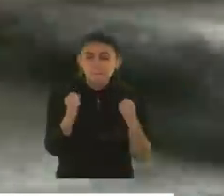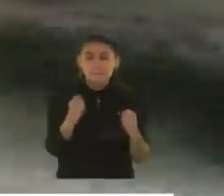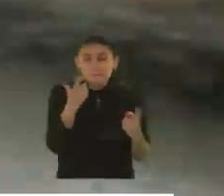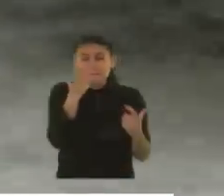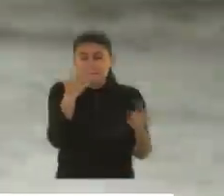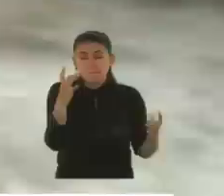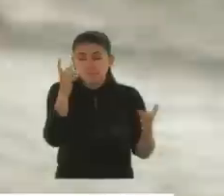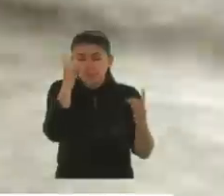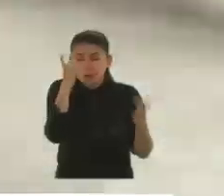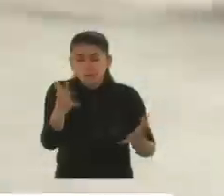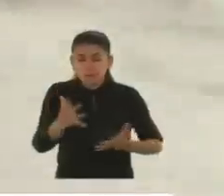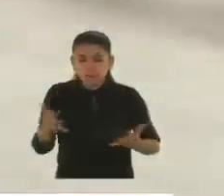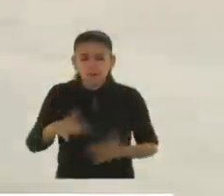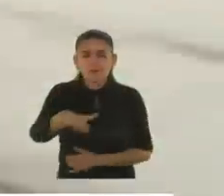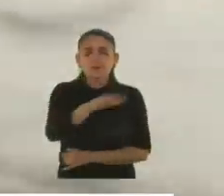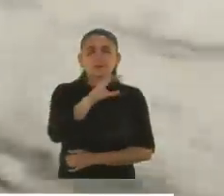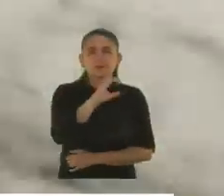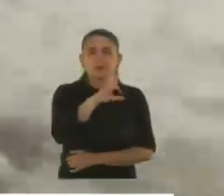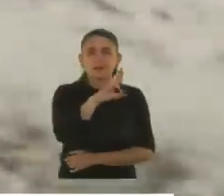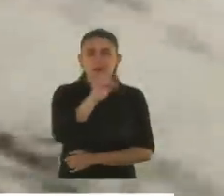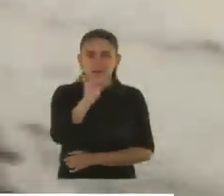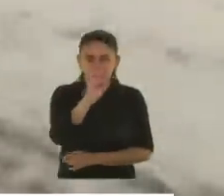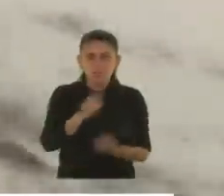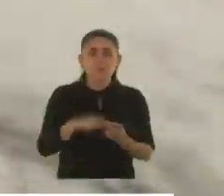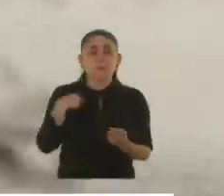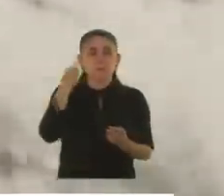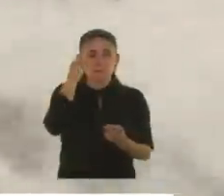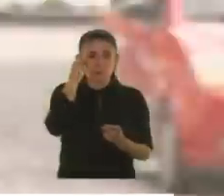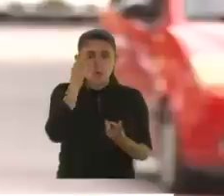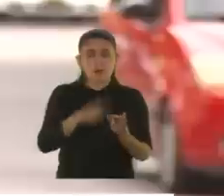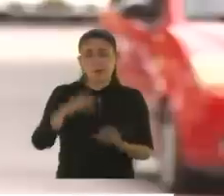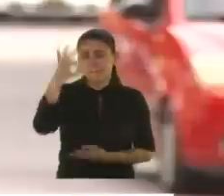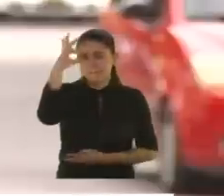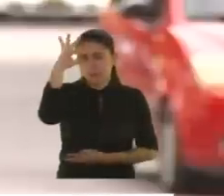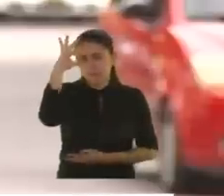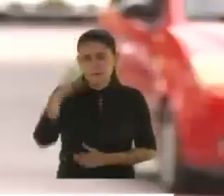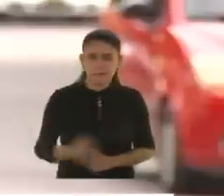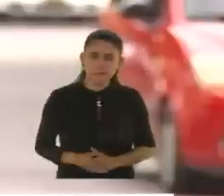se encuentran El Cerrito, Palmira y Buga.